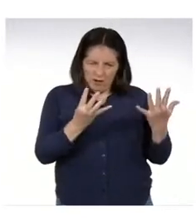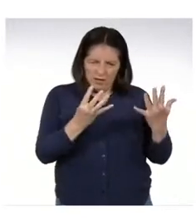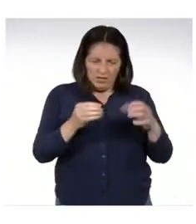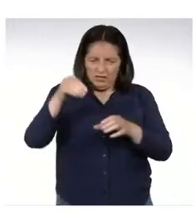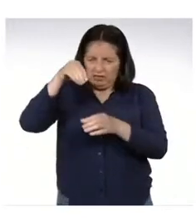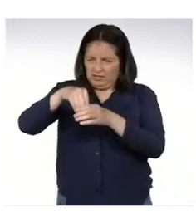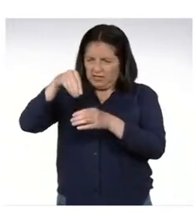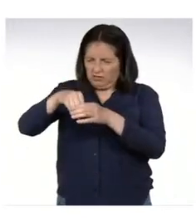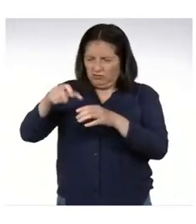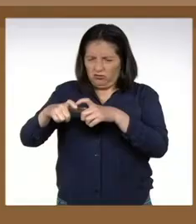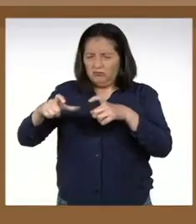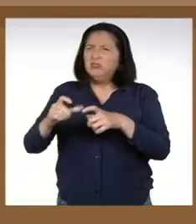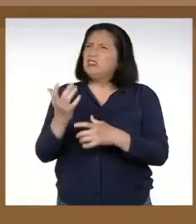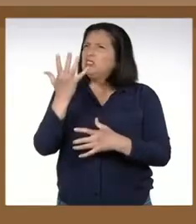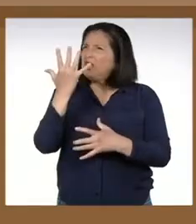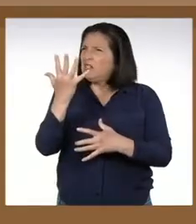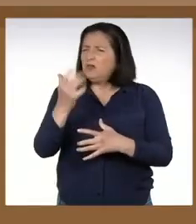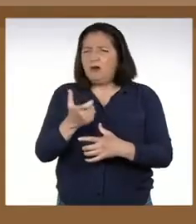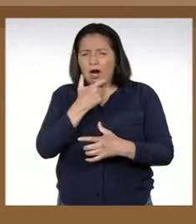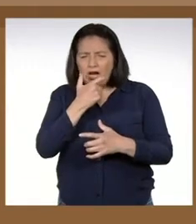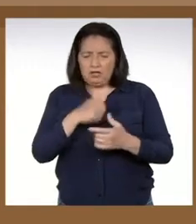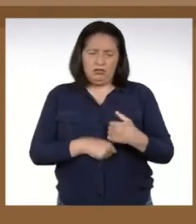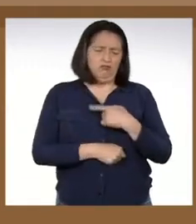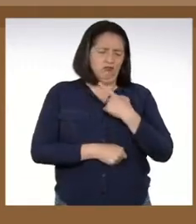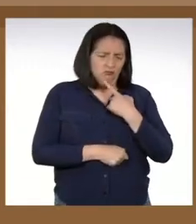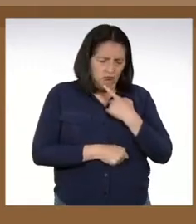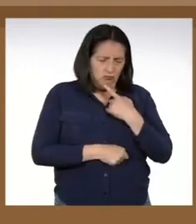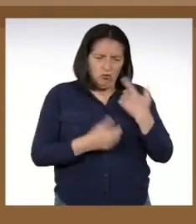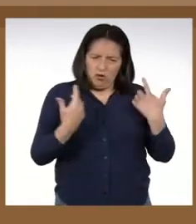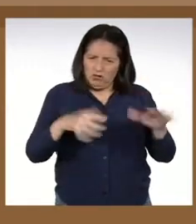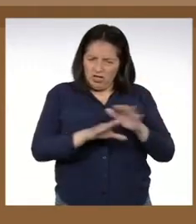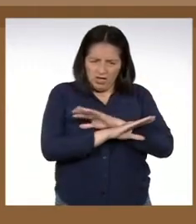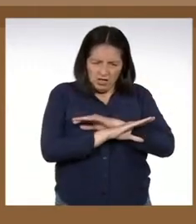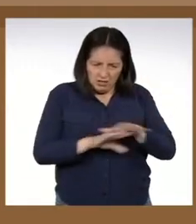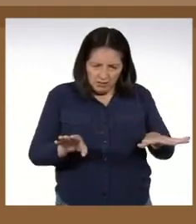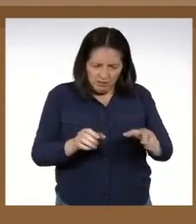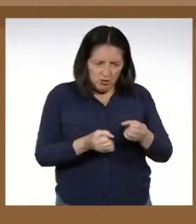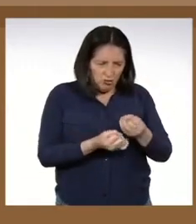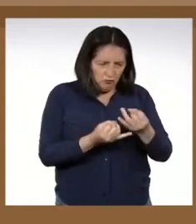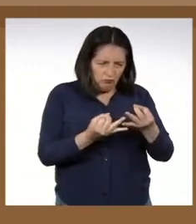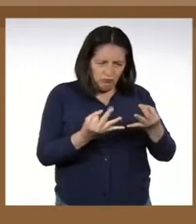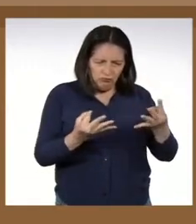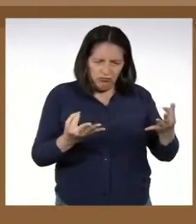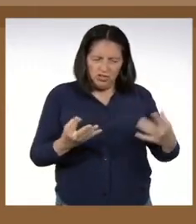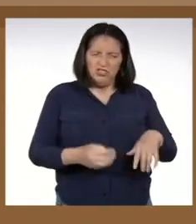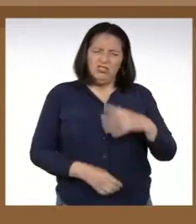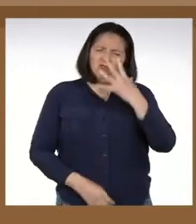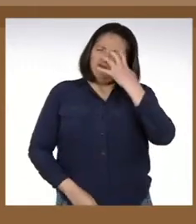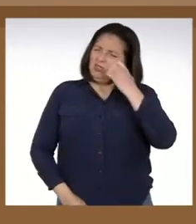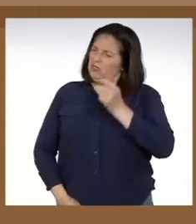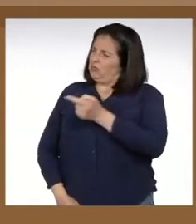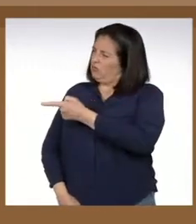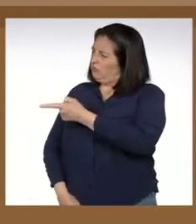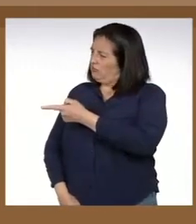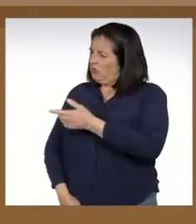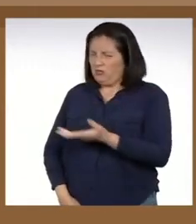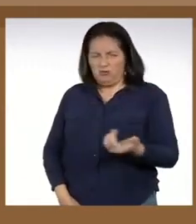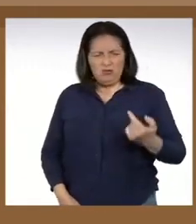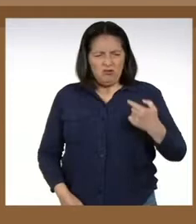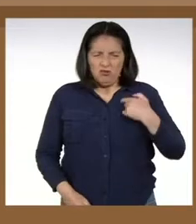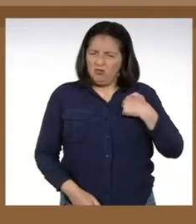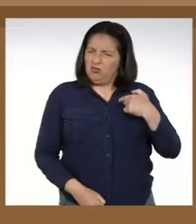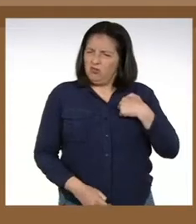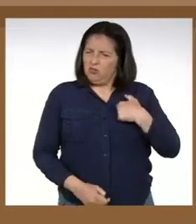5 galletas. Cuando Juliana terminó de contarlas todas, se molestó con Daniel porque ella